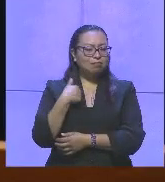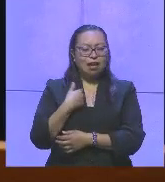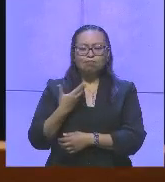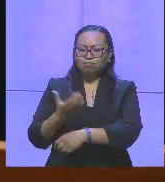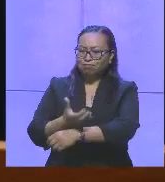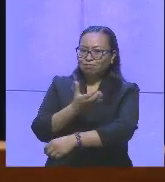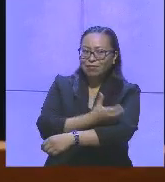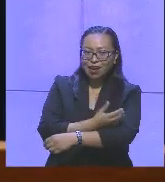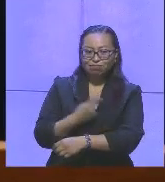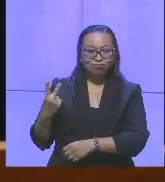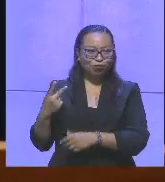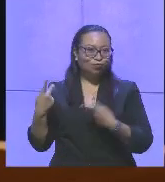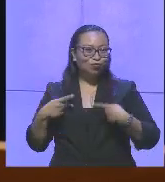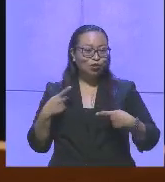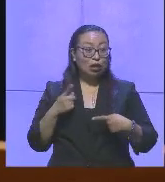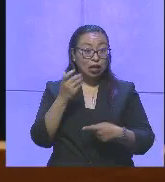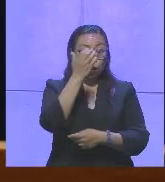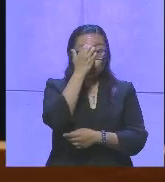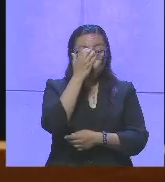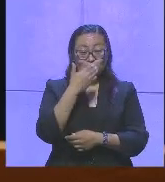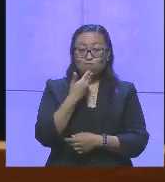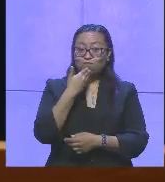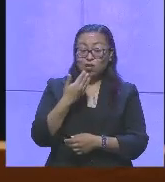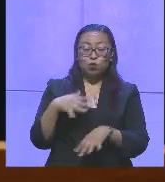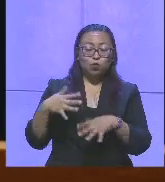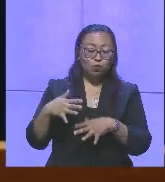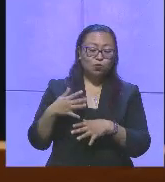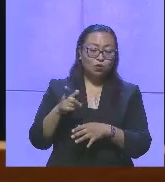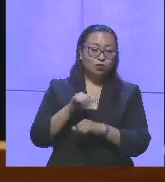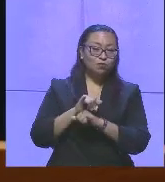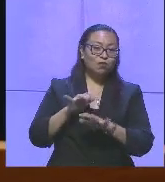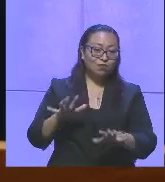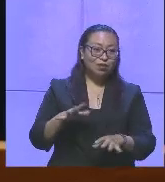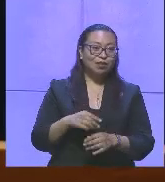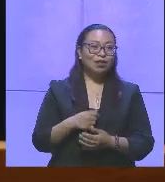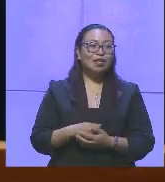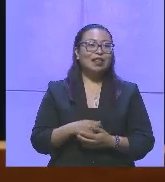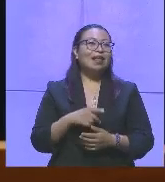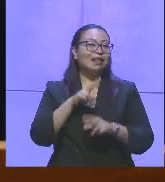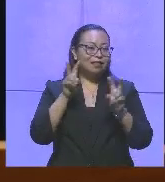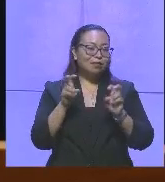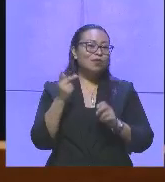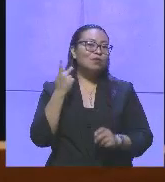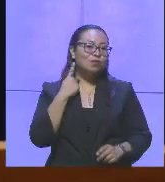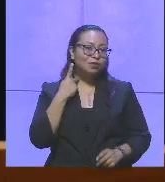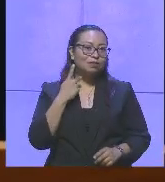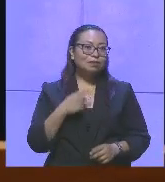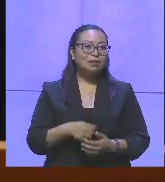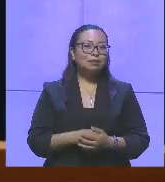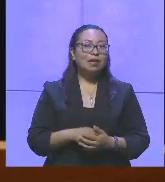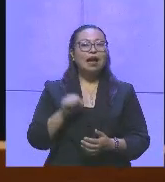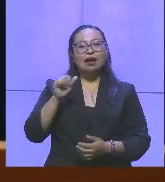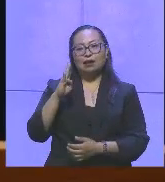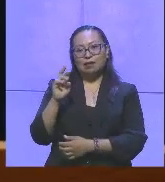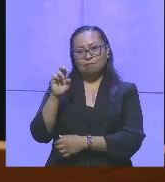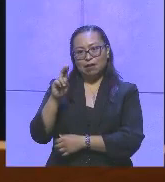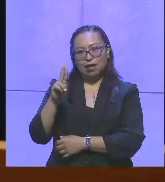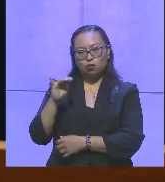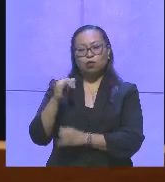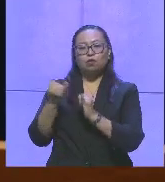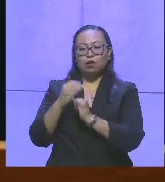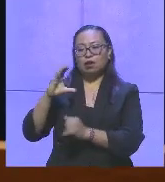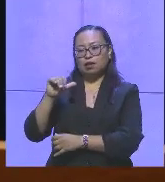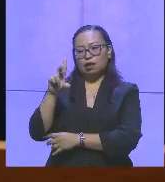muy conocedoras del ámbito de la materia, con la consejera Dania Ravel y con el autor de la